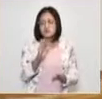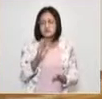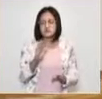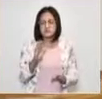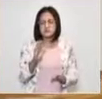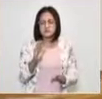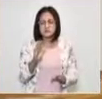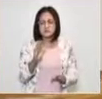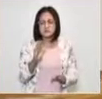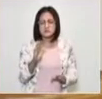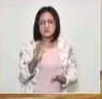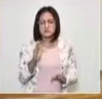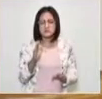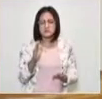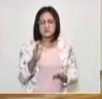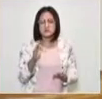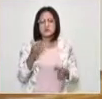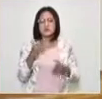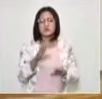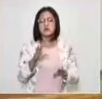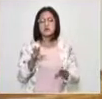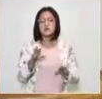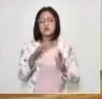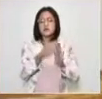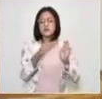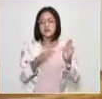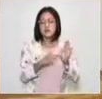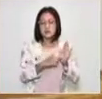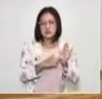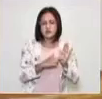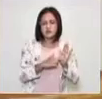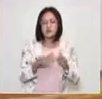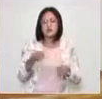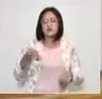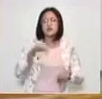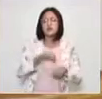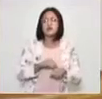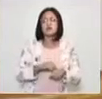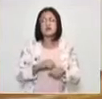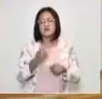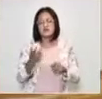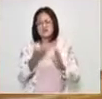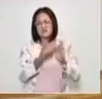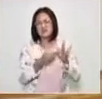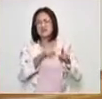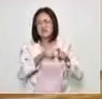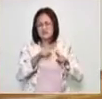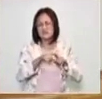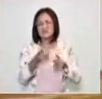Sobre medidas, bueno, levanta las cautelares e impone ya,